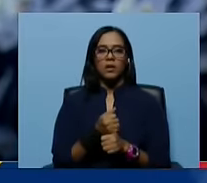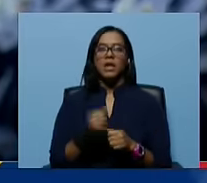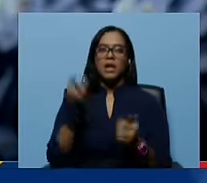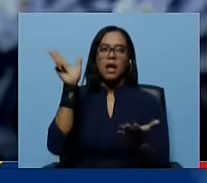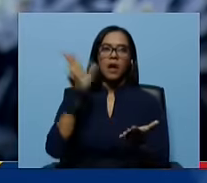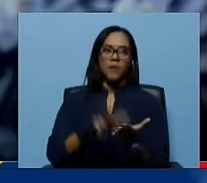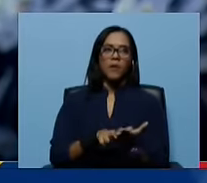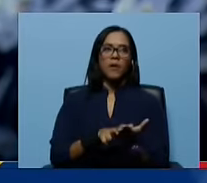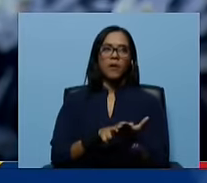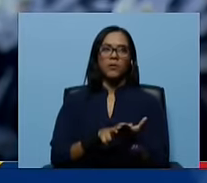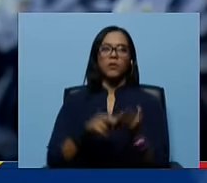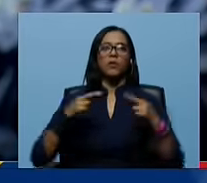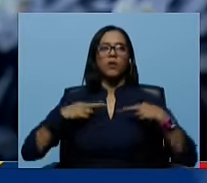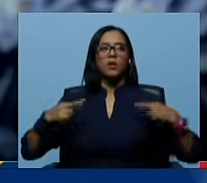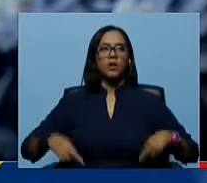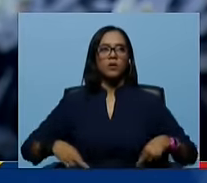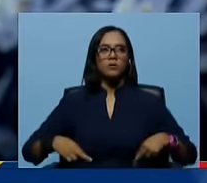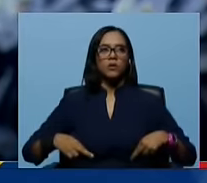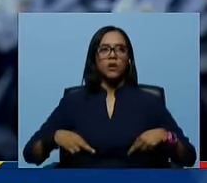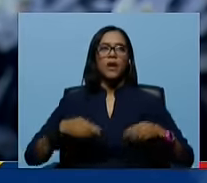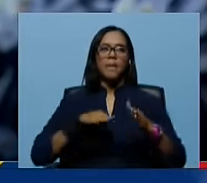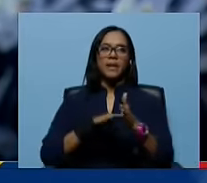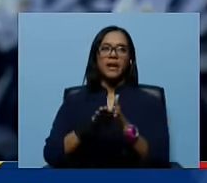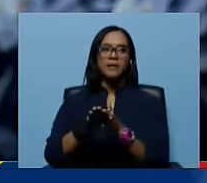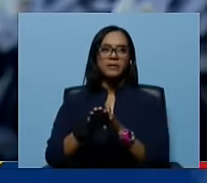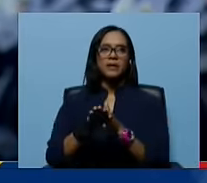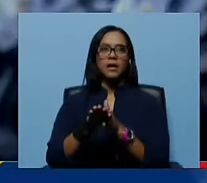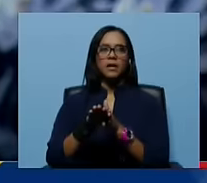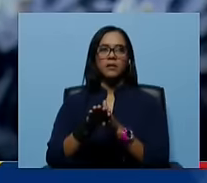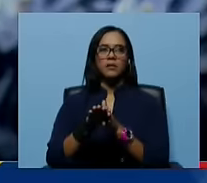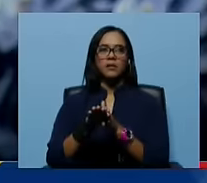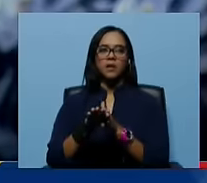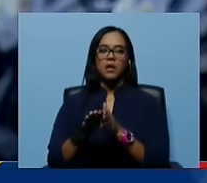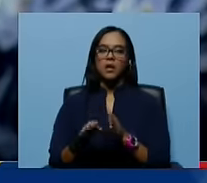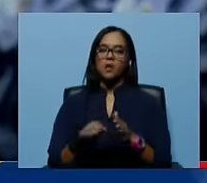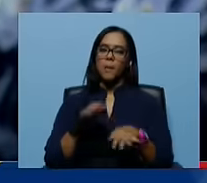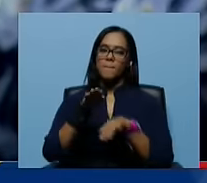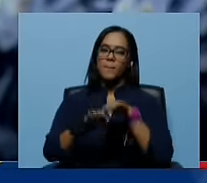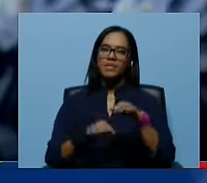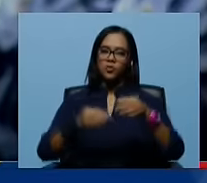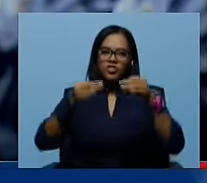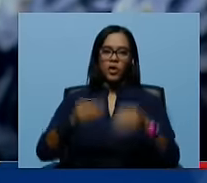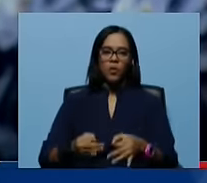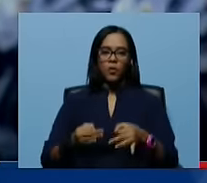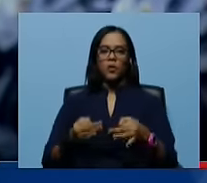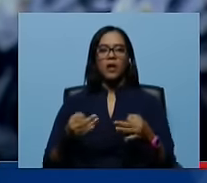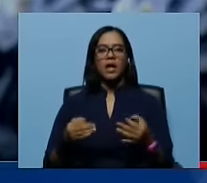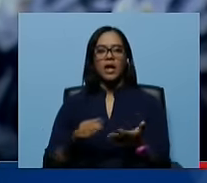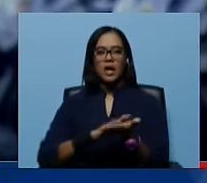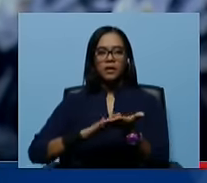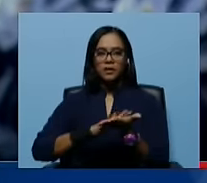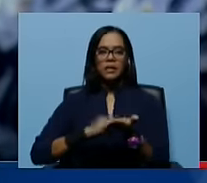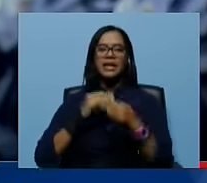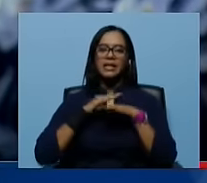aprobado los recursos para avanzar con paso seguro en la recuperación integral del